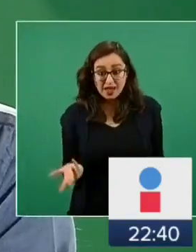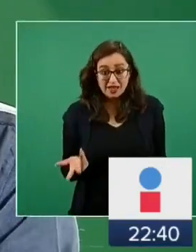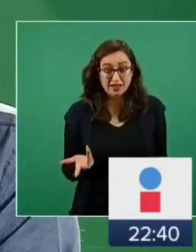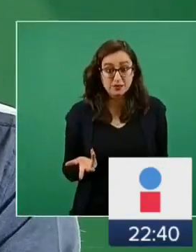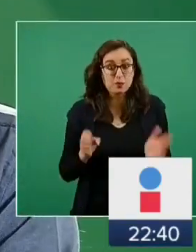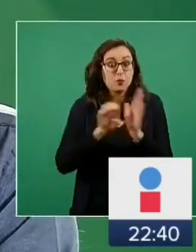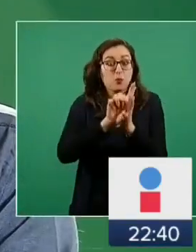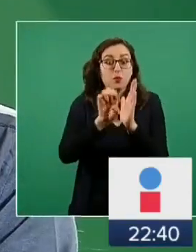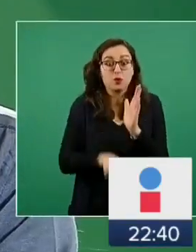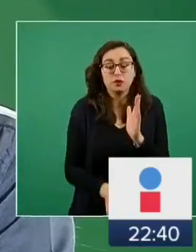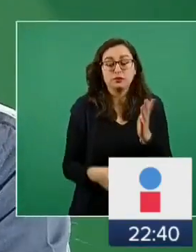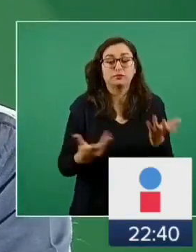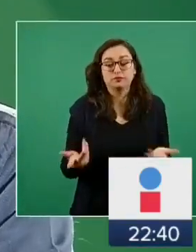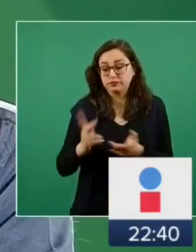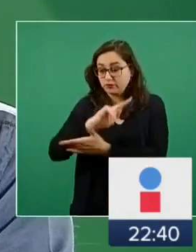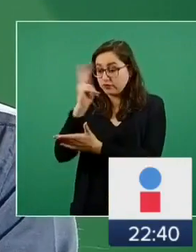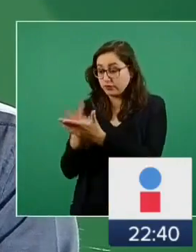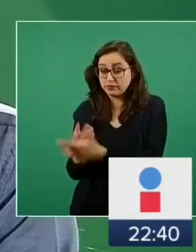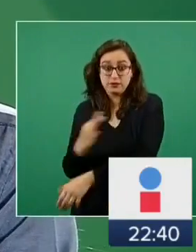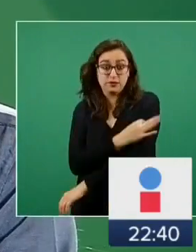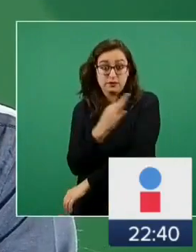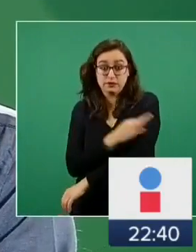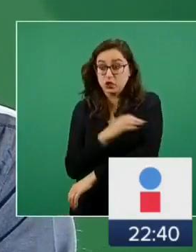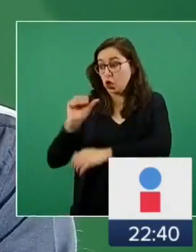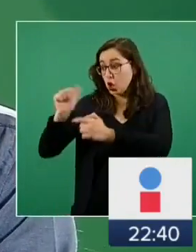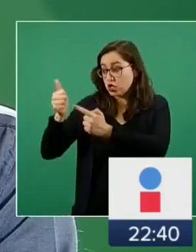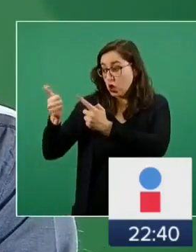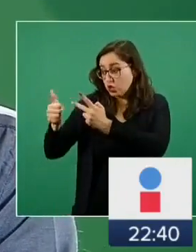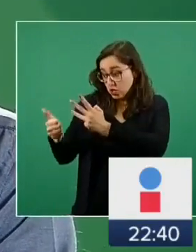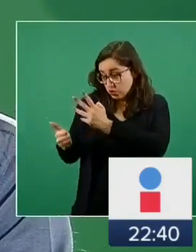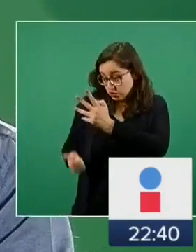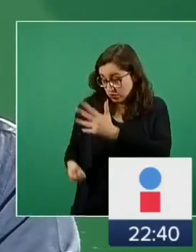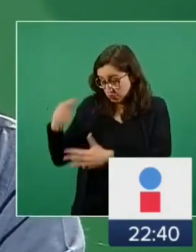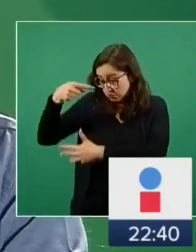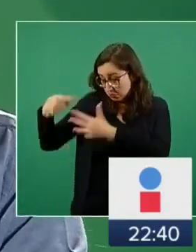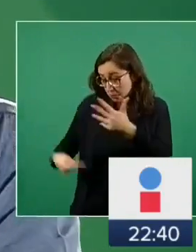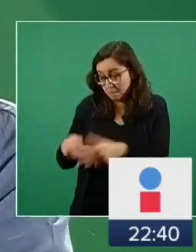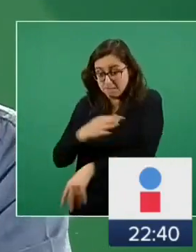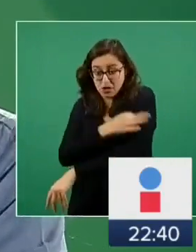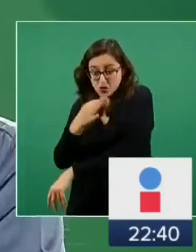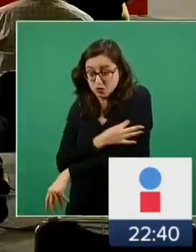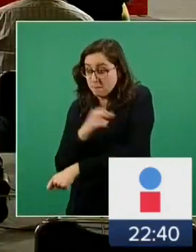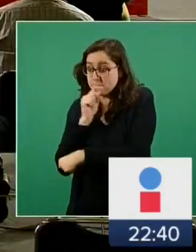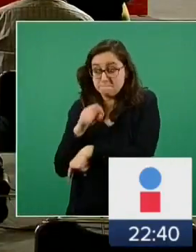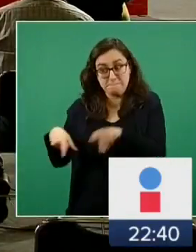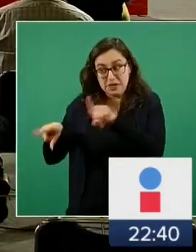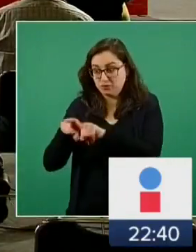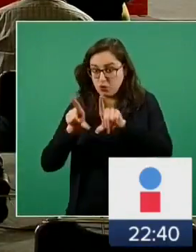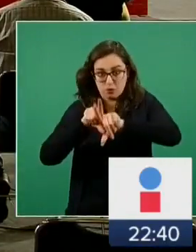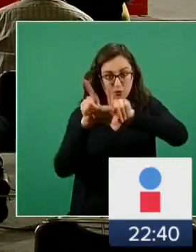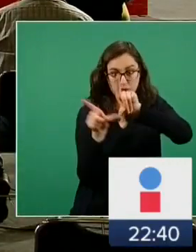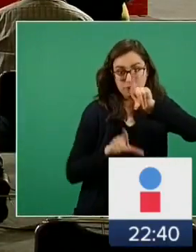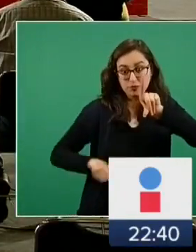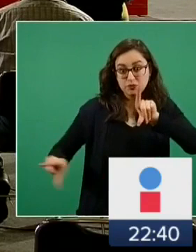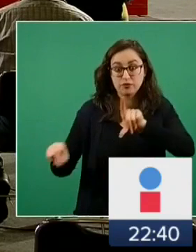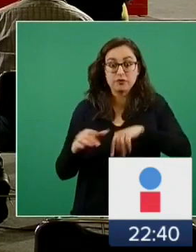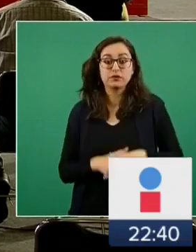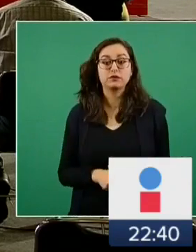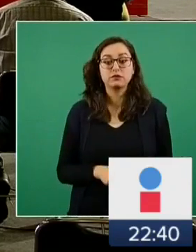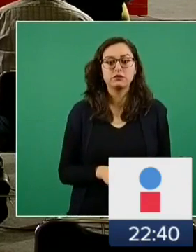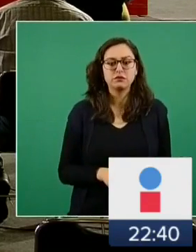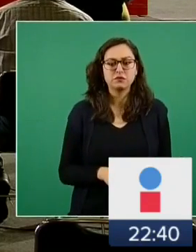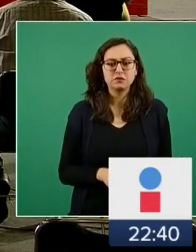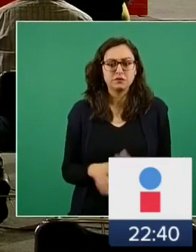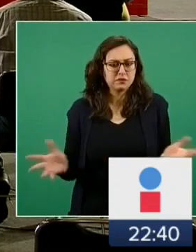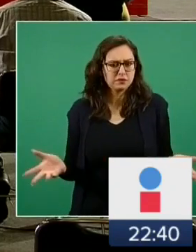programa de vacunación universal que tenemos desde hace muchos años. Si en vez de eso, cada quien empieza a velar